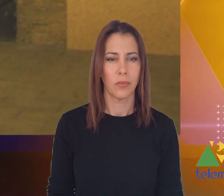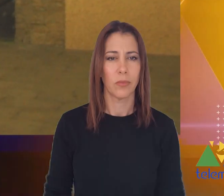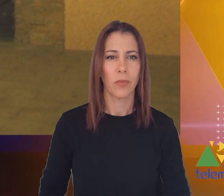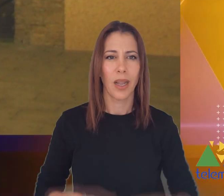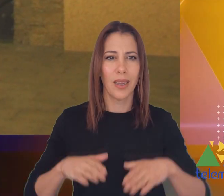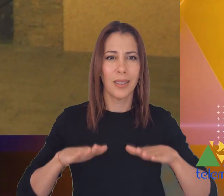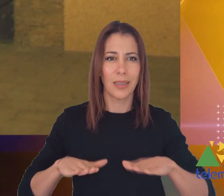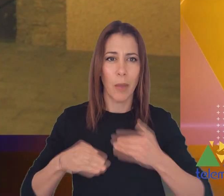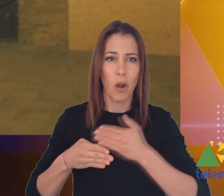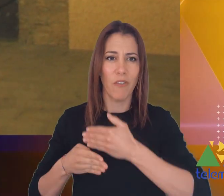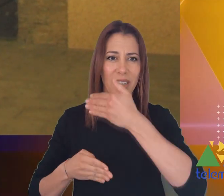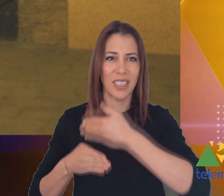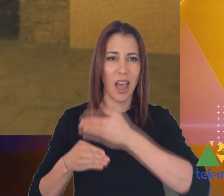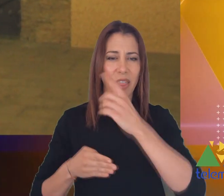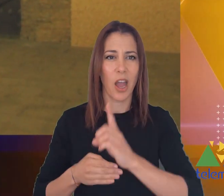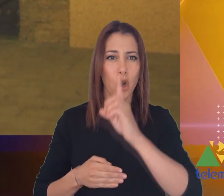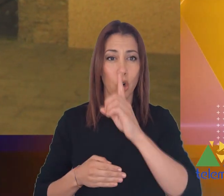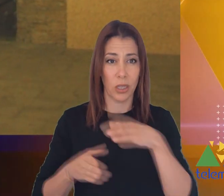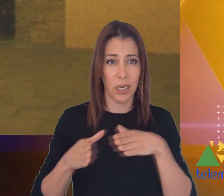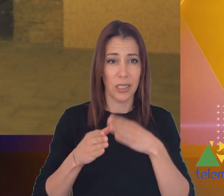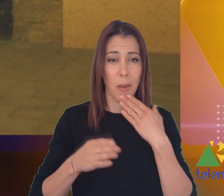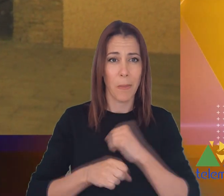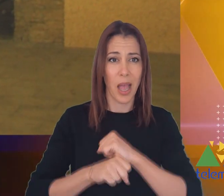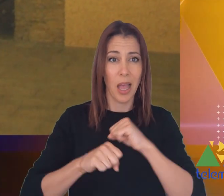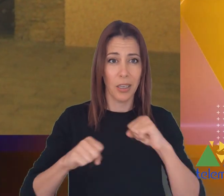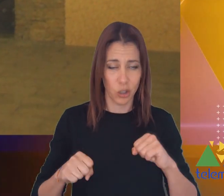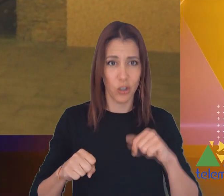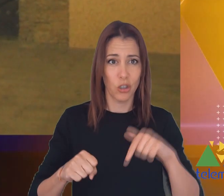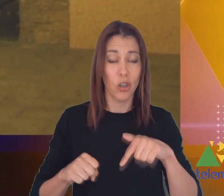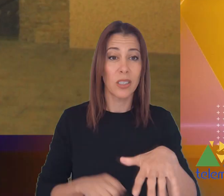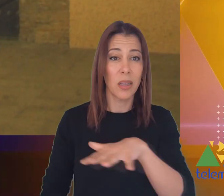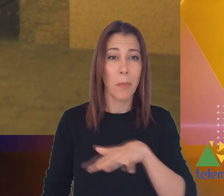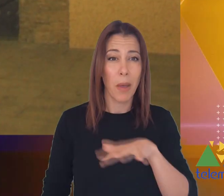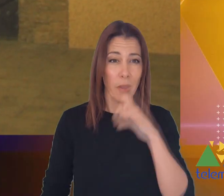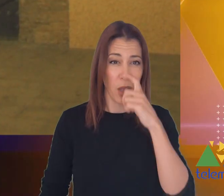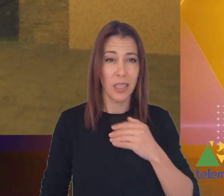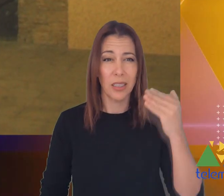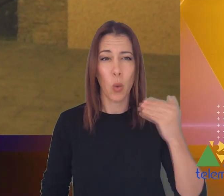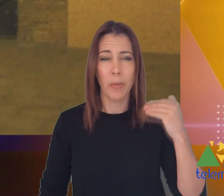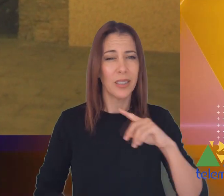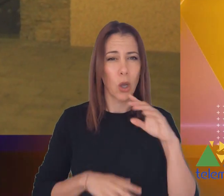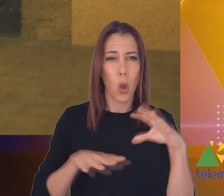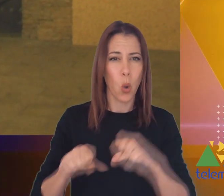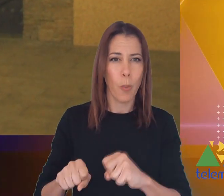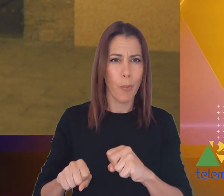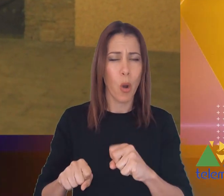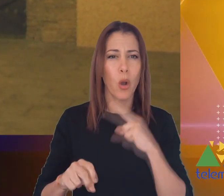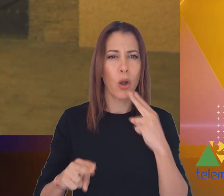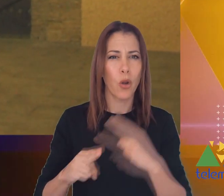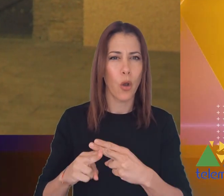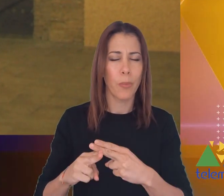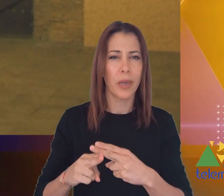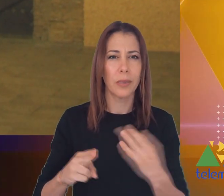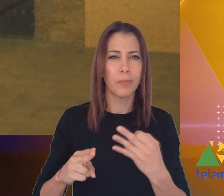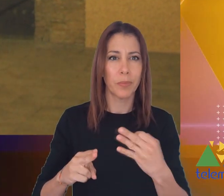Estamos en la fachada norte de la iglesia mayor, en lo que este espacio que antiguamente ocupó lo que se llamaba